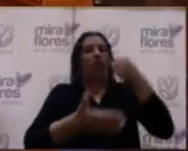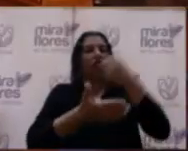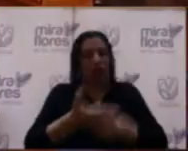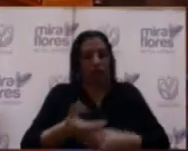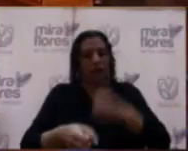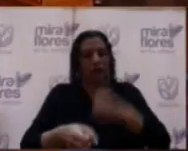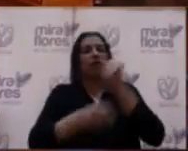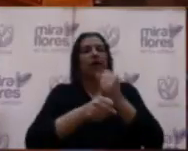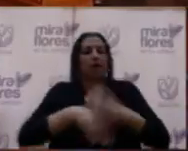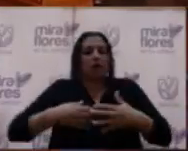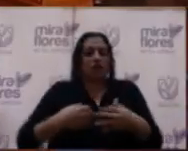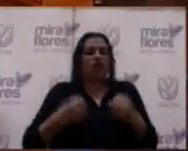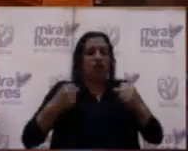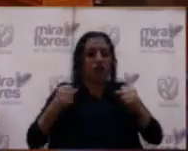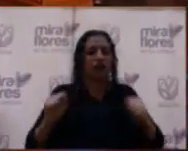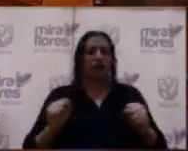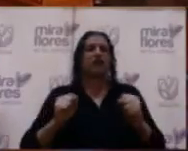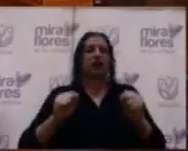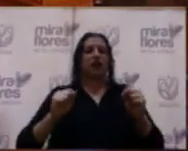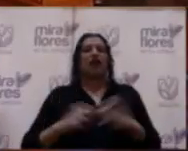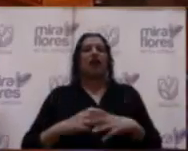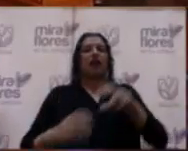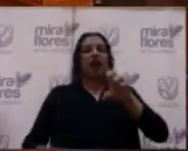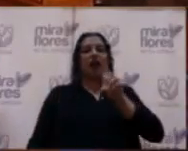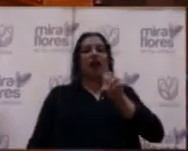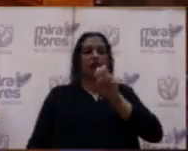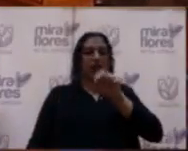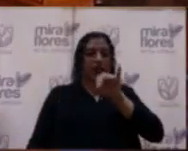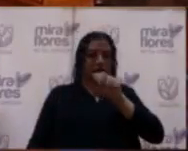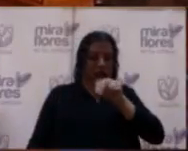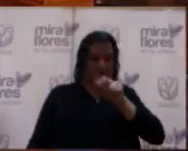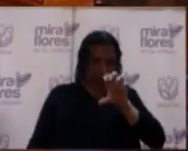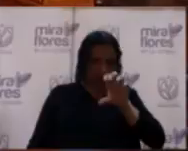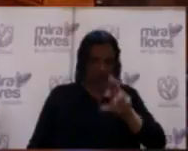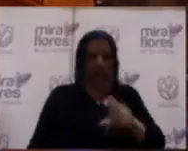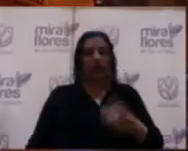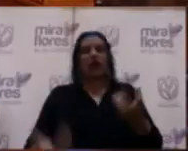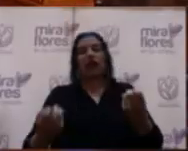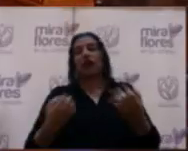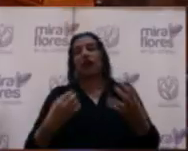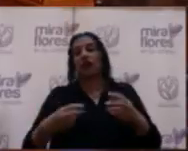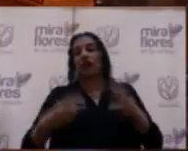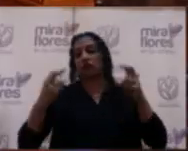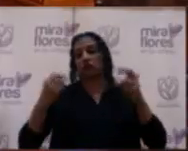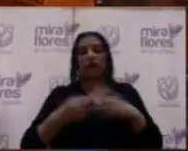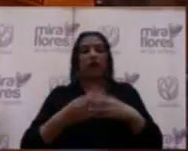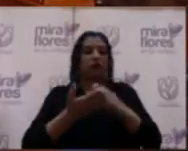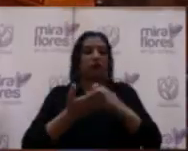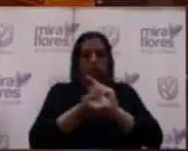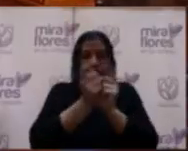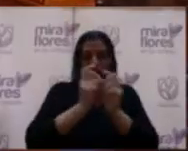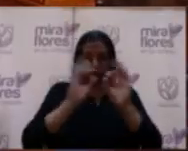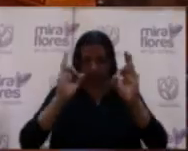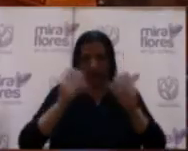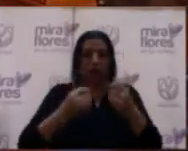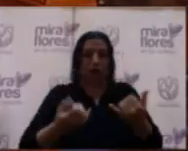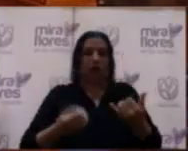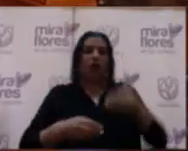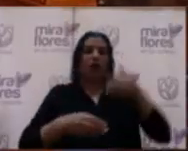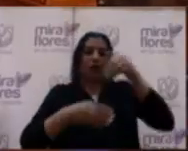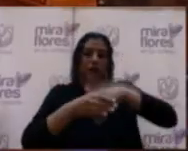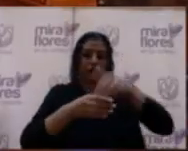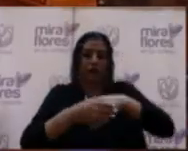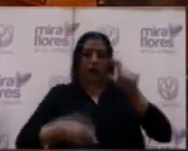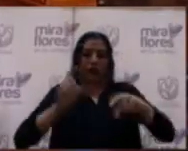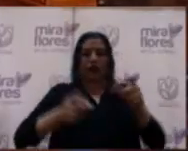para poder fortalecer la DIVINC. Muy bien, en todo caso queda sujeto a un tema de mejor fraseo, pero procederemos a votar. Aquellos miembros